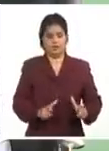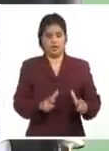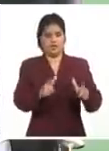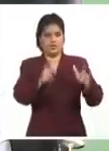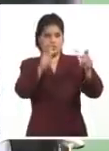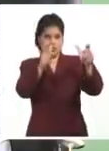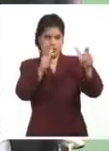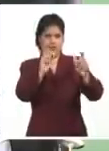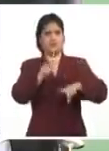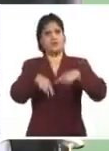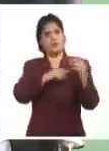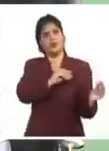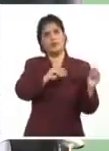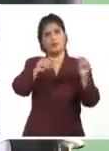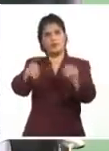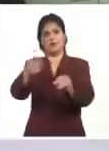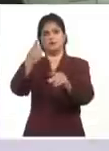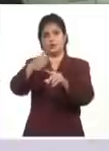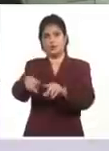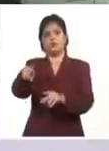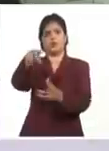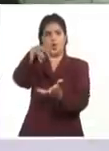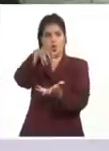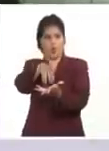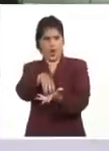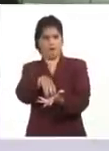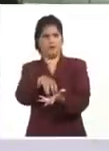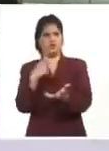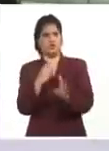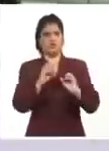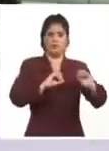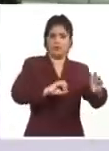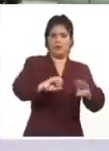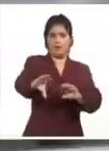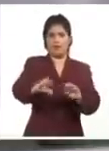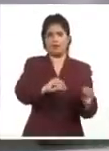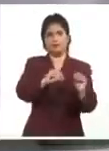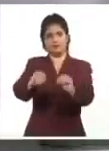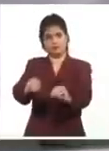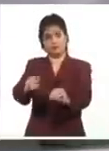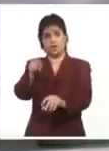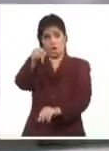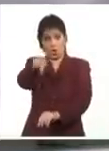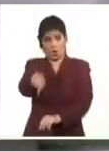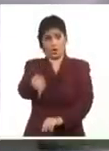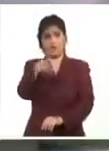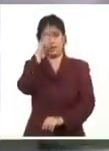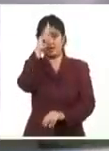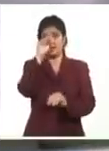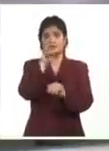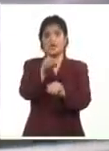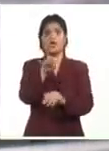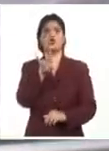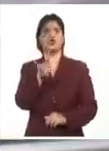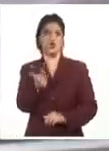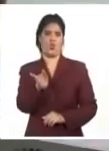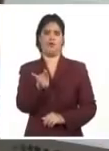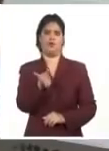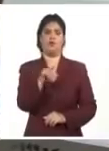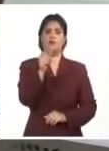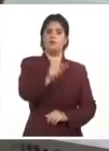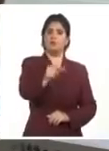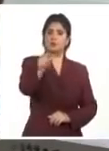clínica Cira García en condiciones de estabilidad hemodinámica. En el día de hoy permanecen en el hospital 9 pacientes. Ya el resto, la diferencia de